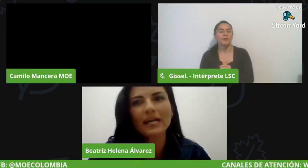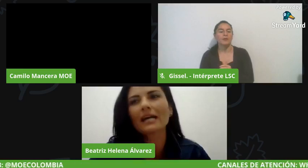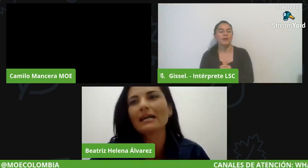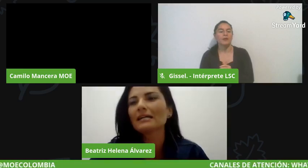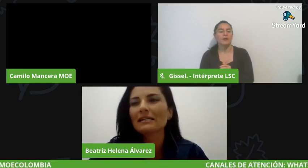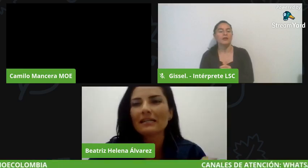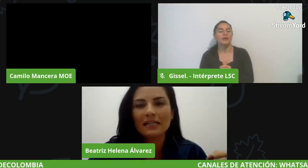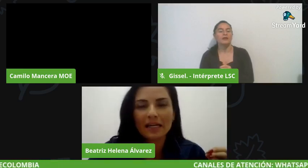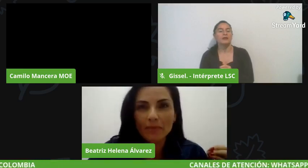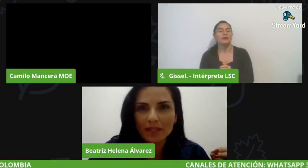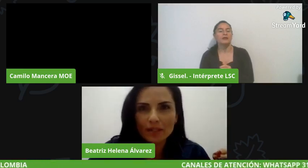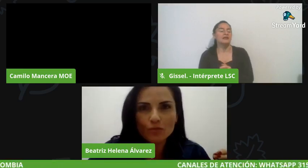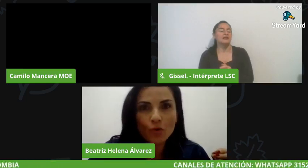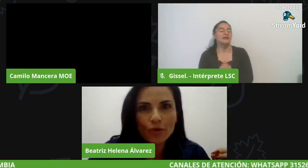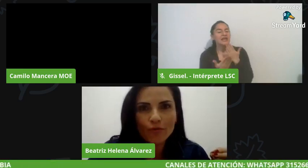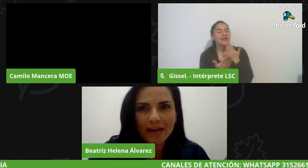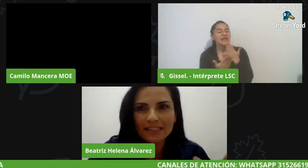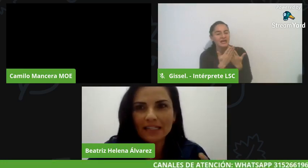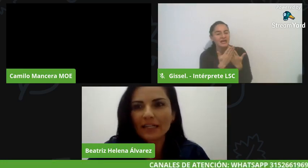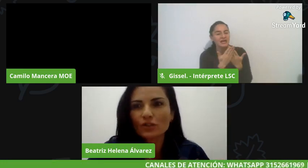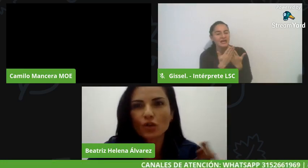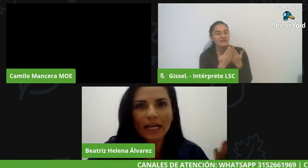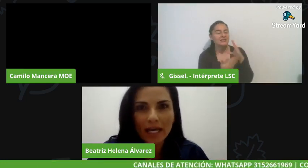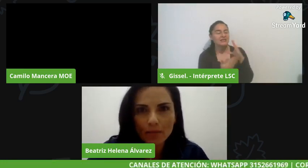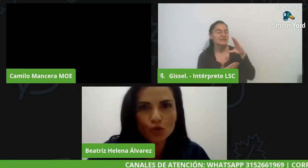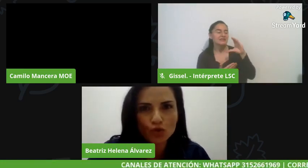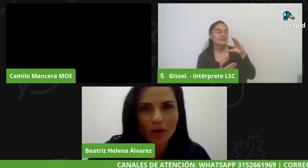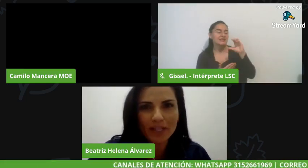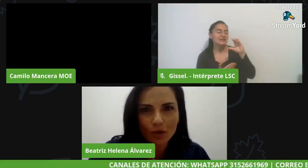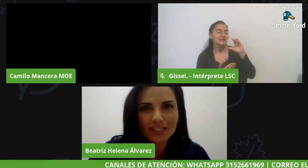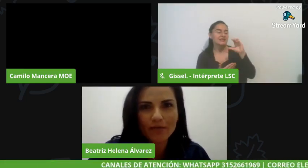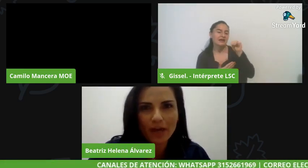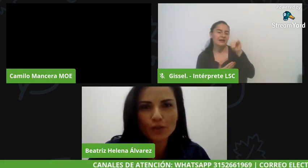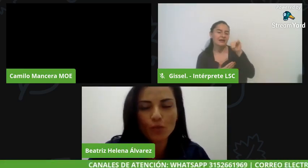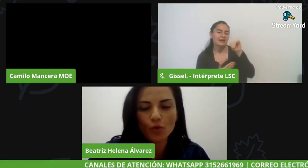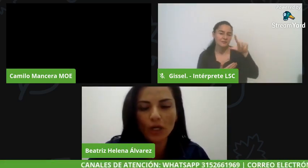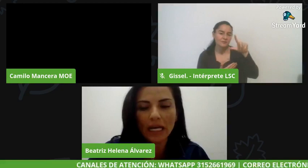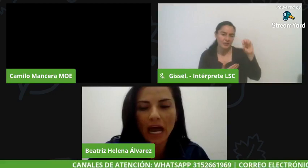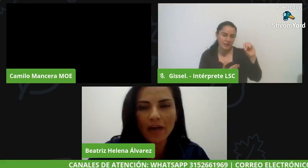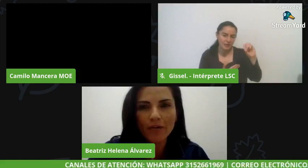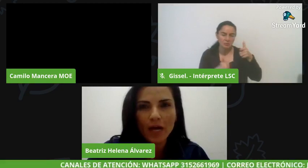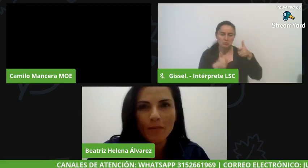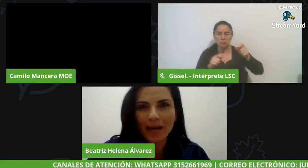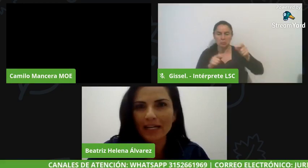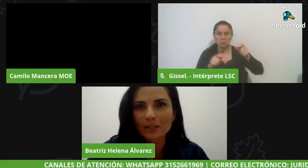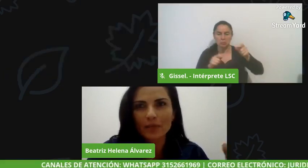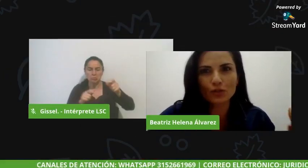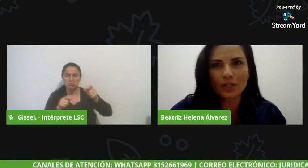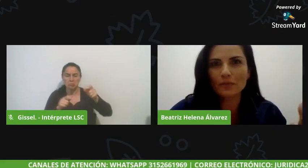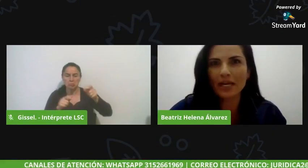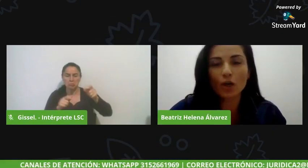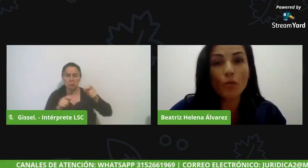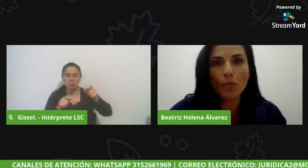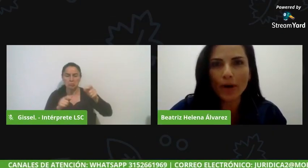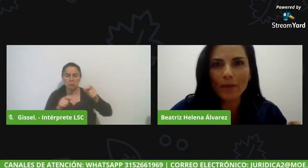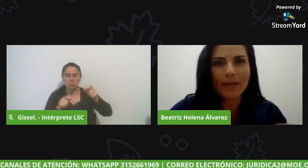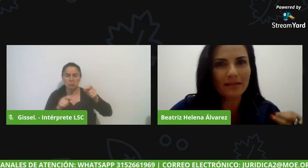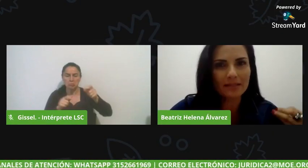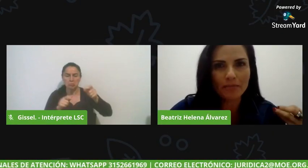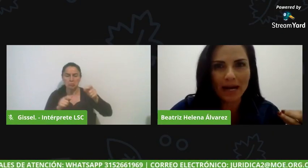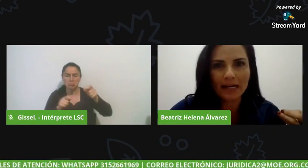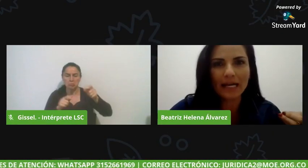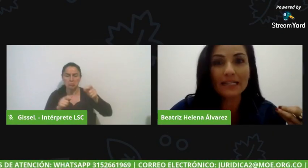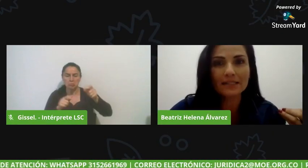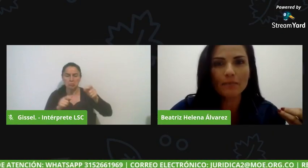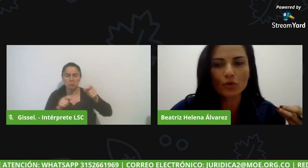pedagógica la herramienta es muy fácil y eso queríamos justamente con este facebook live para que las personas vieron cómo pueden